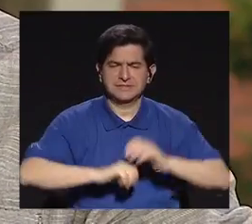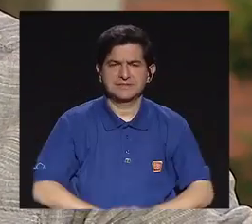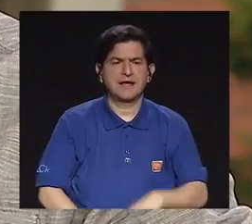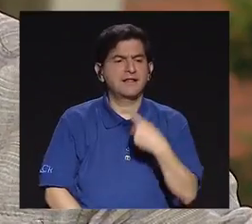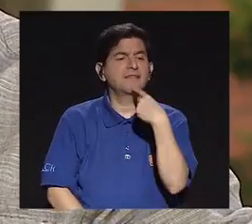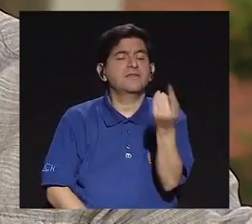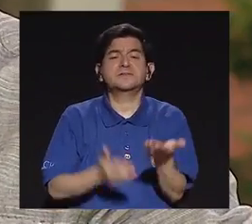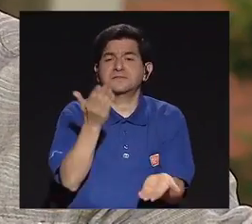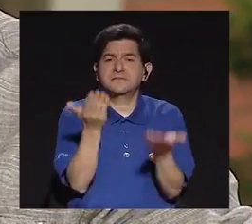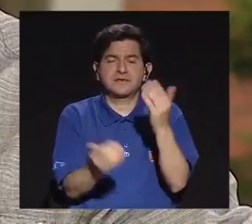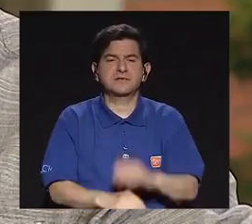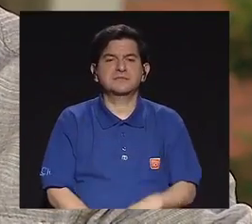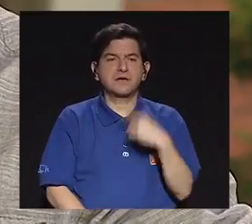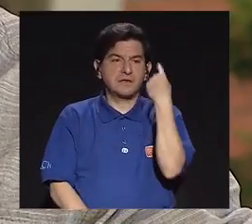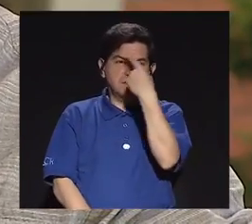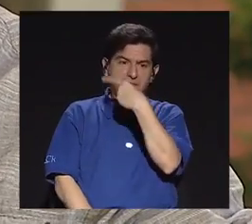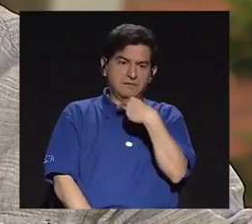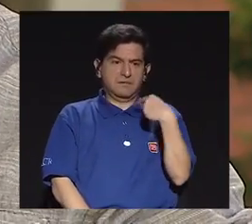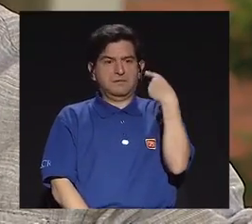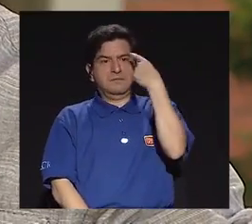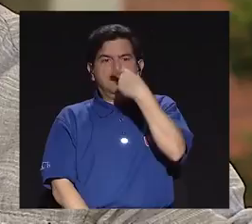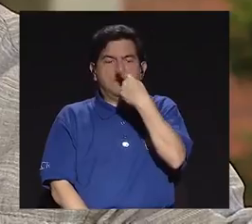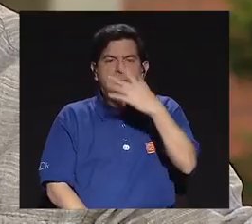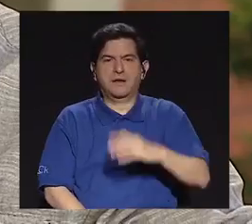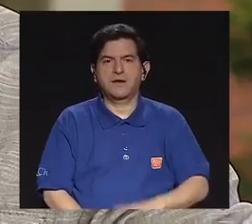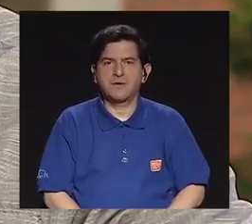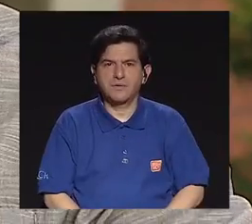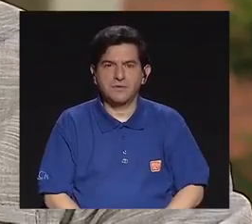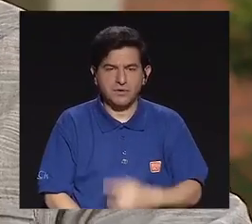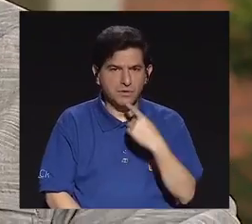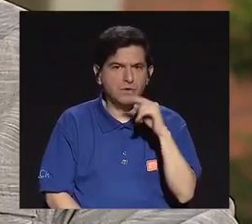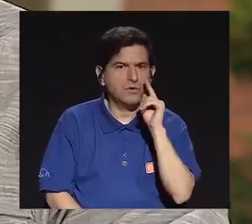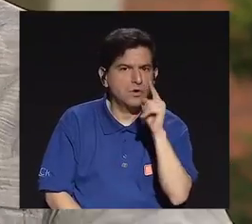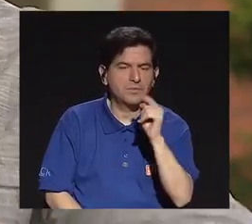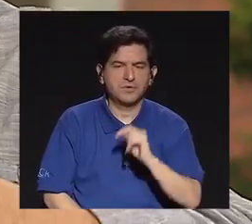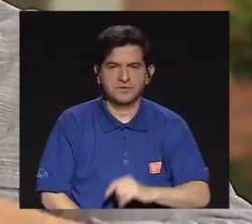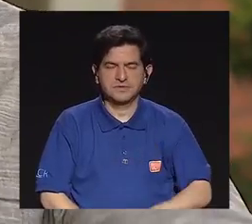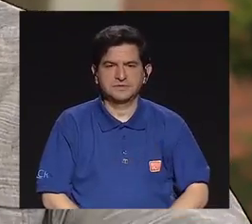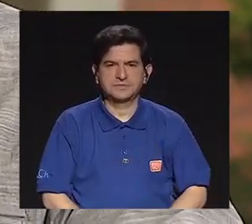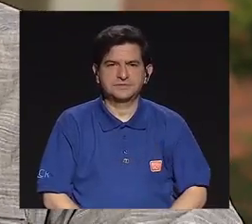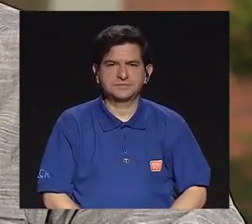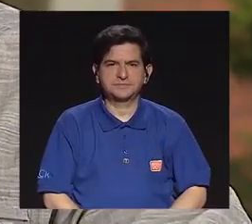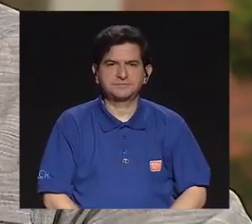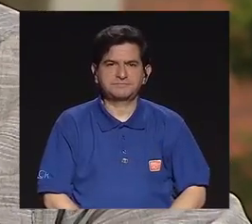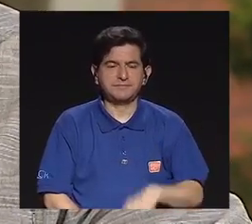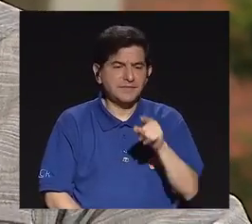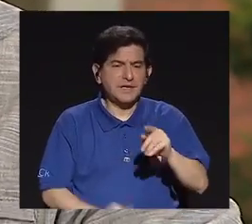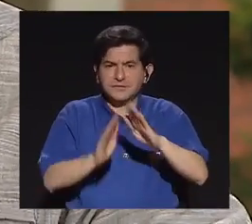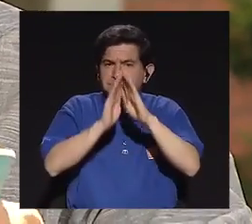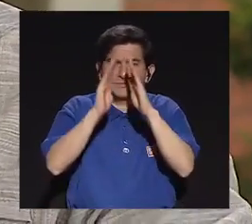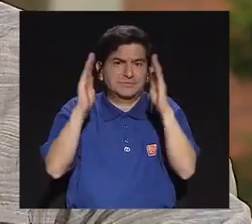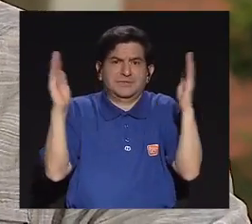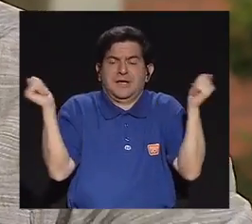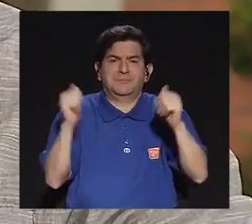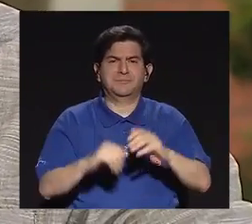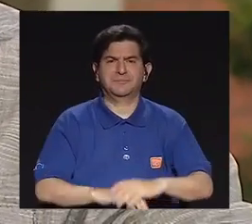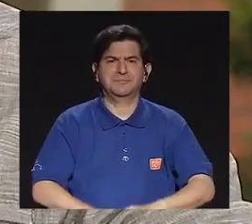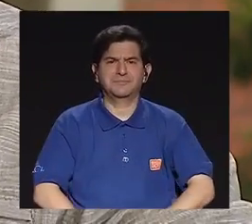que manifiestan mareos, ¿verdad? Bueno, como usted bien indica, es muy amplio,